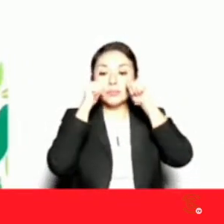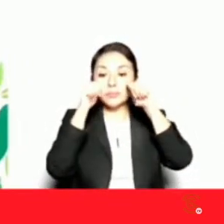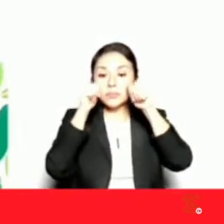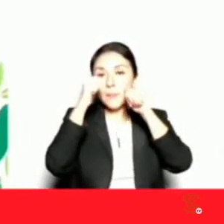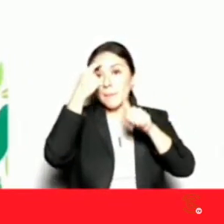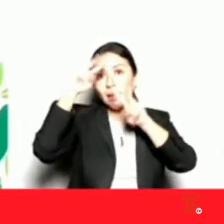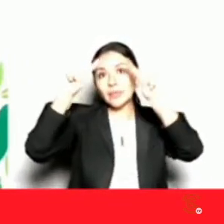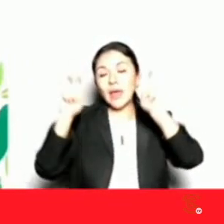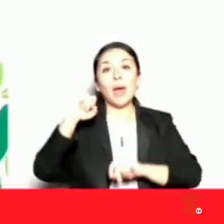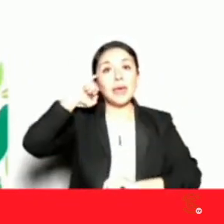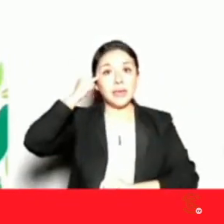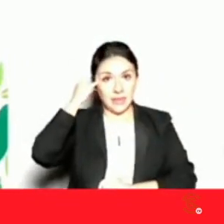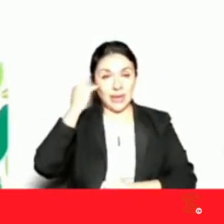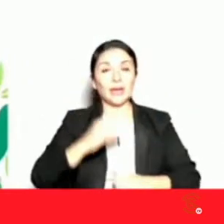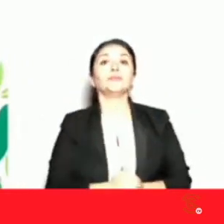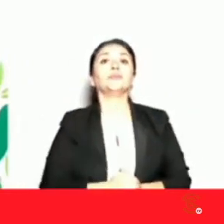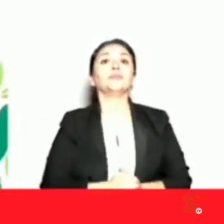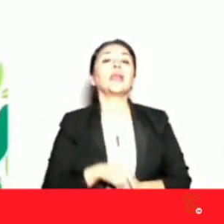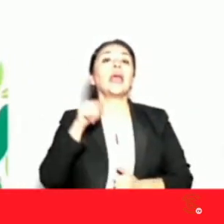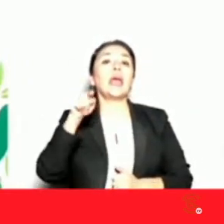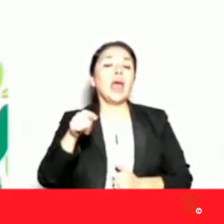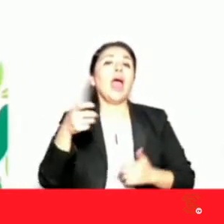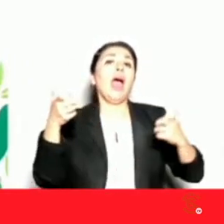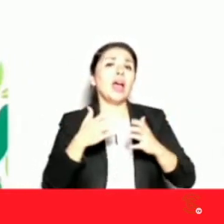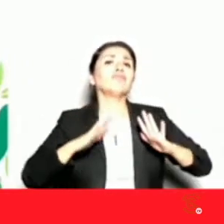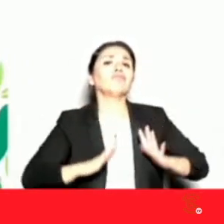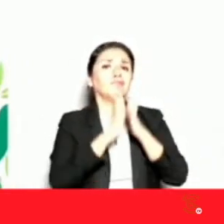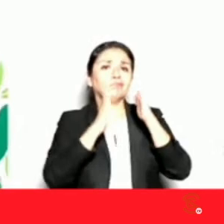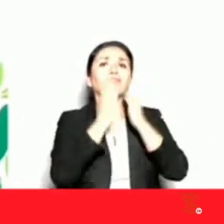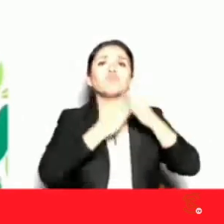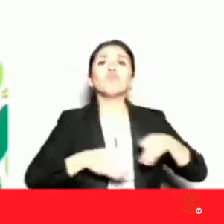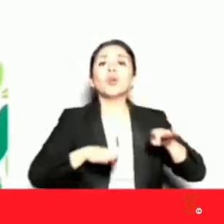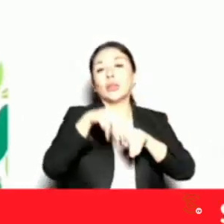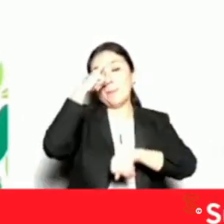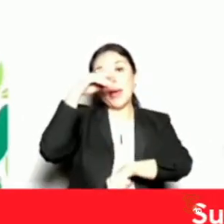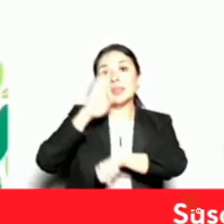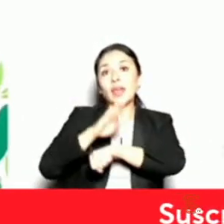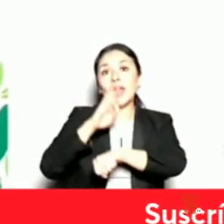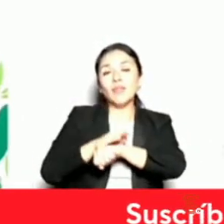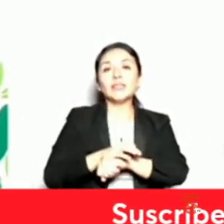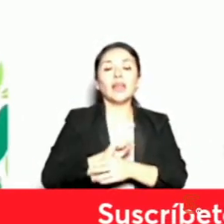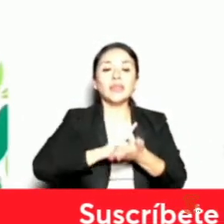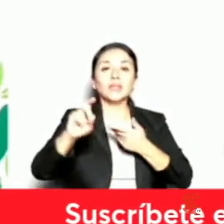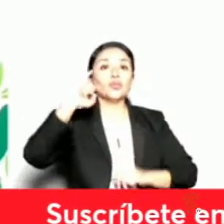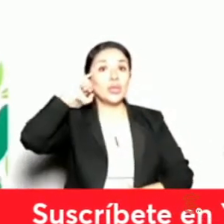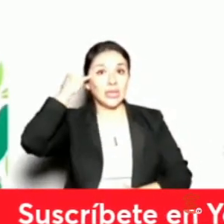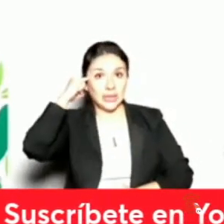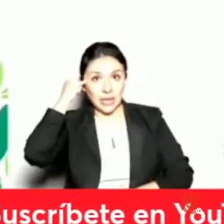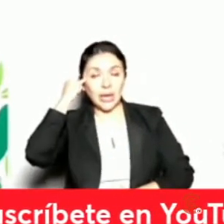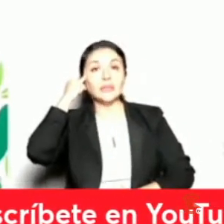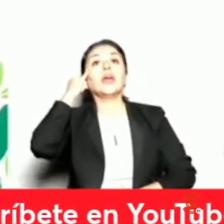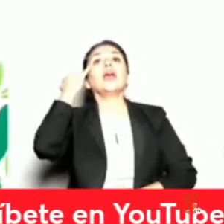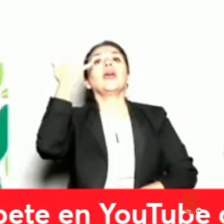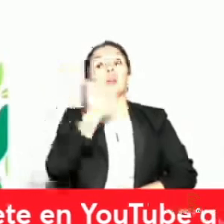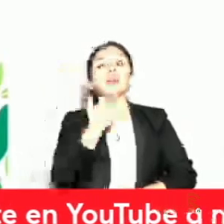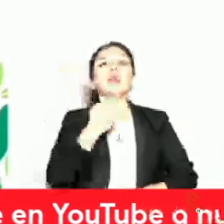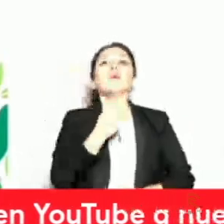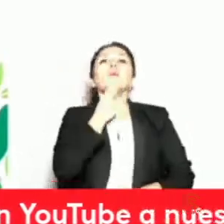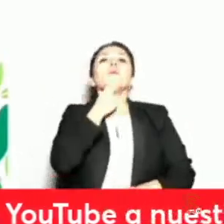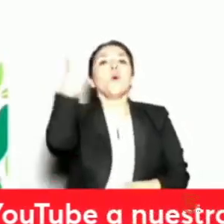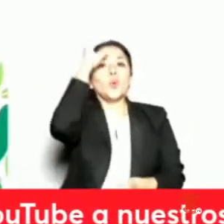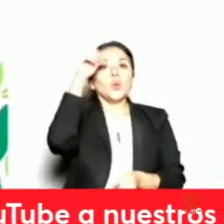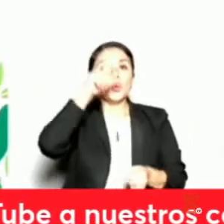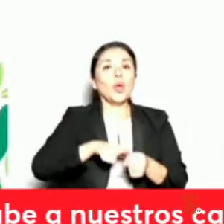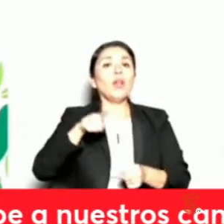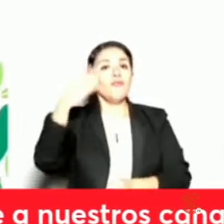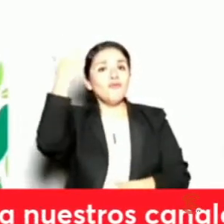materia indígena. Nelly Antonia Juárez se ha destacado por su participación en la defensa y promoción de los derechos indígenas y el patrimonio cultural. Fue directora